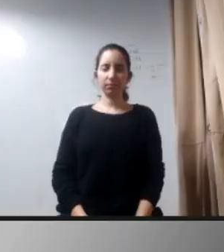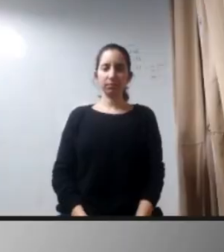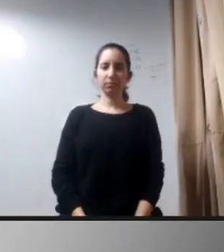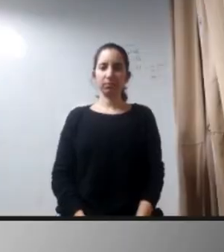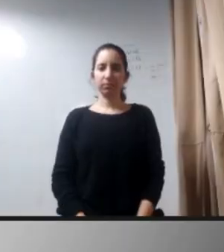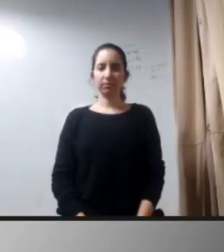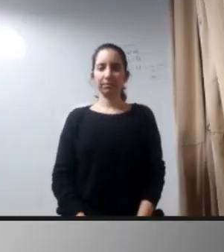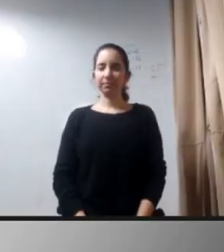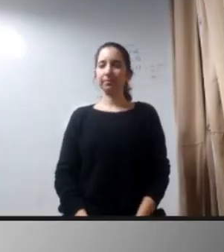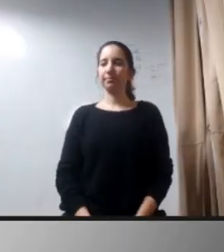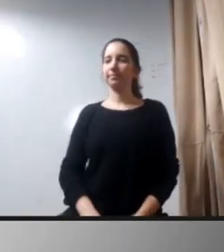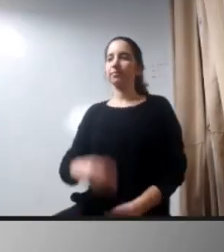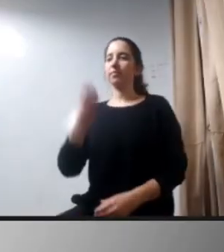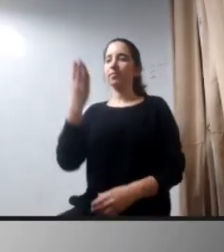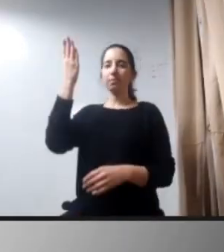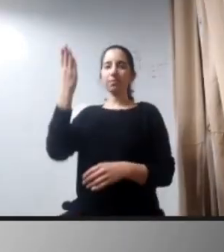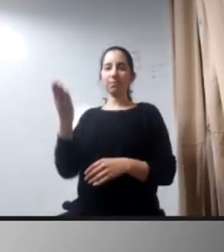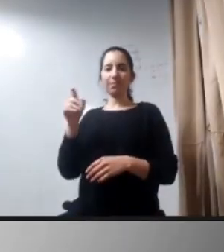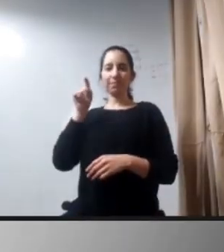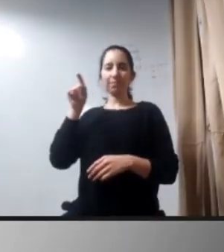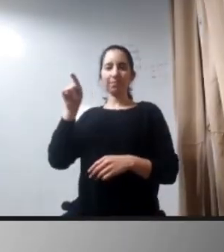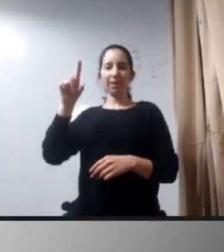Bueno, si me corresponde a mí, dale,